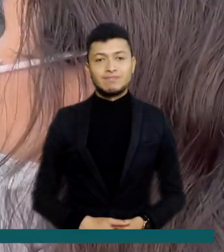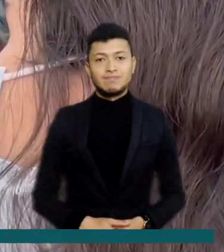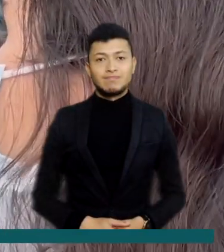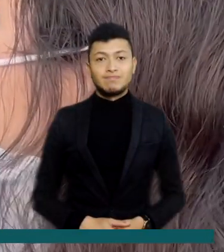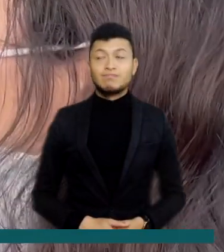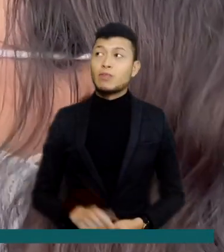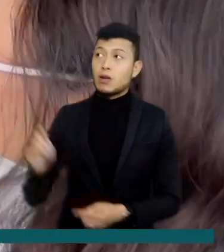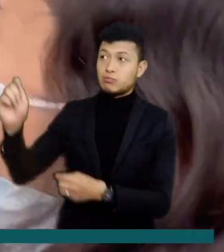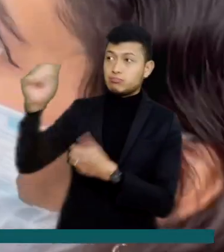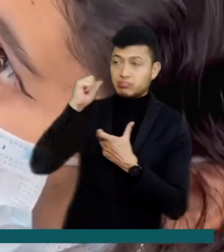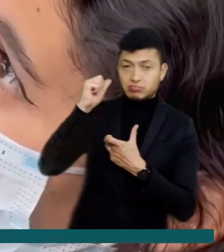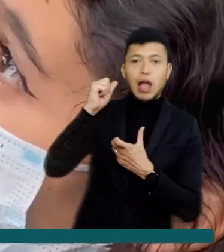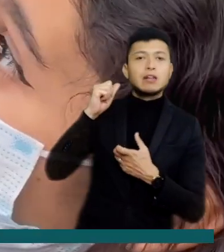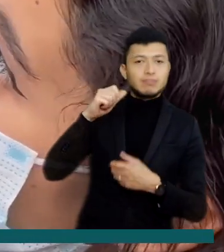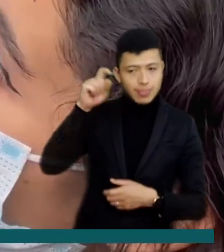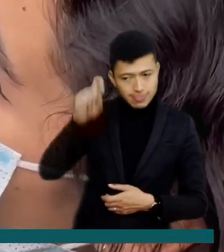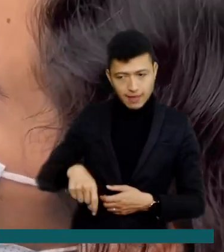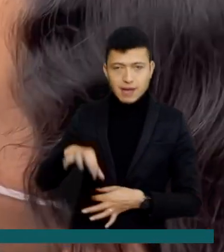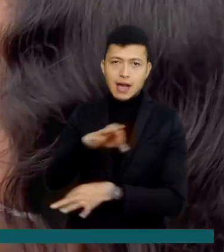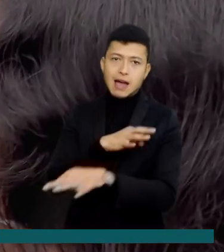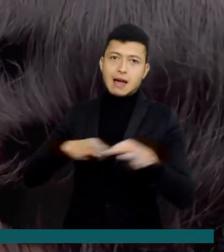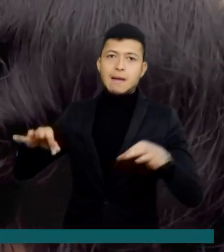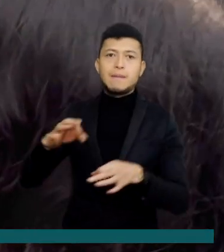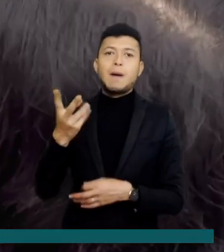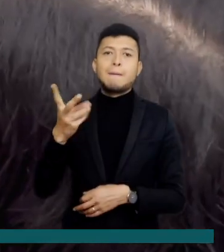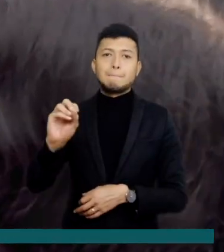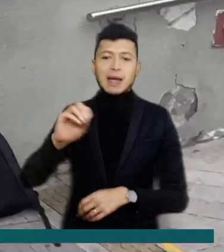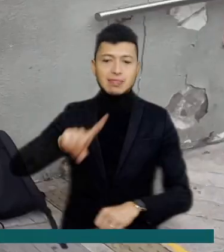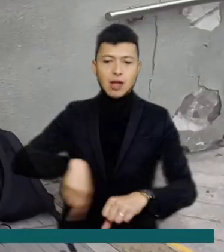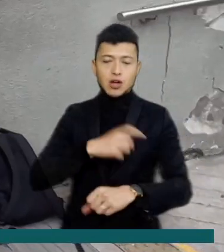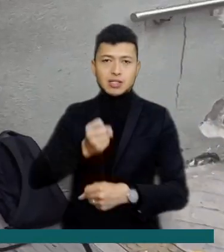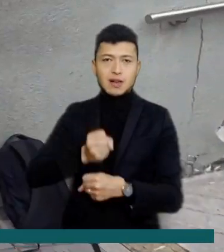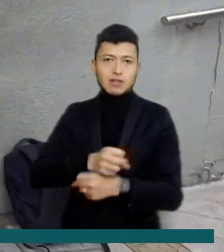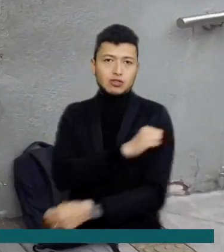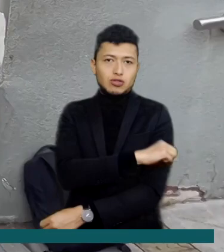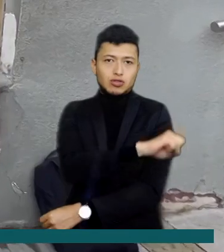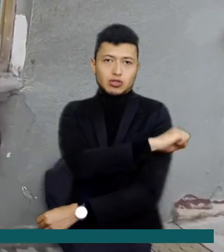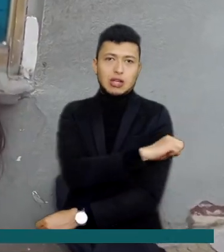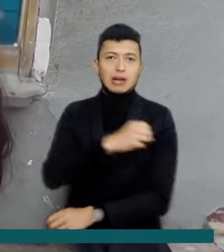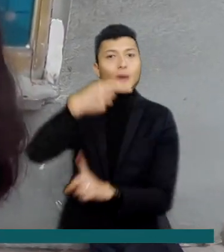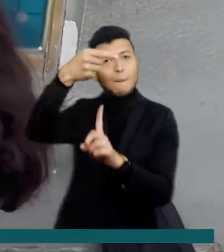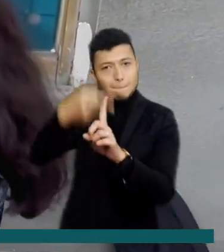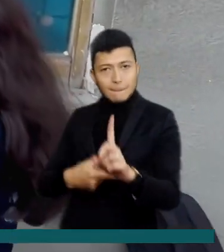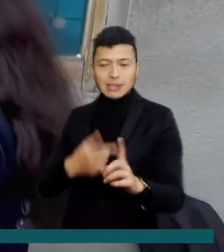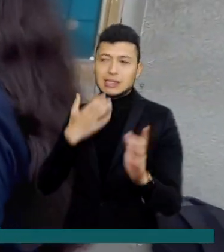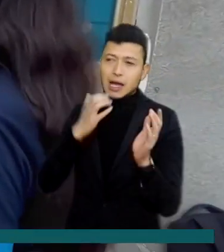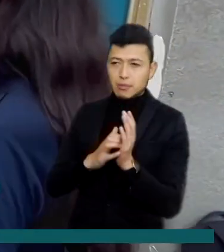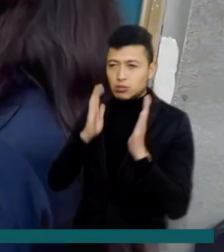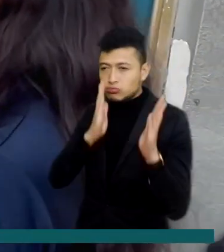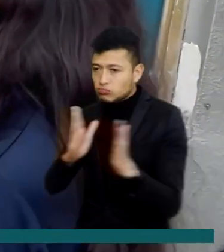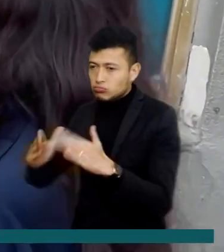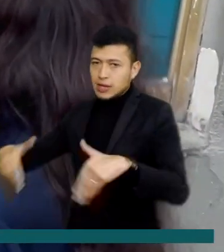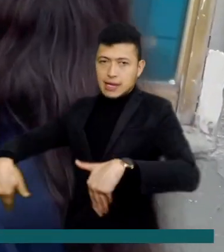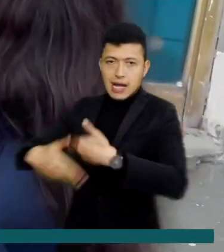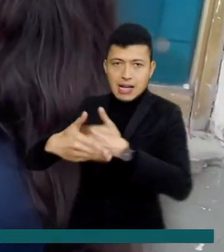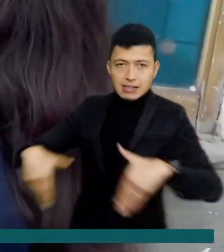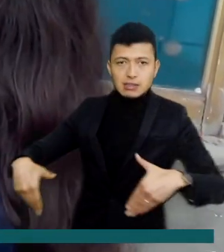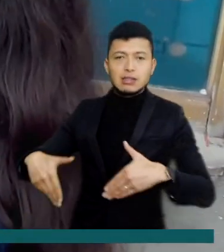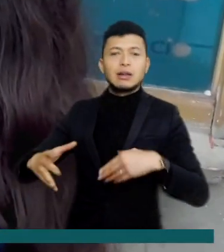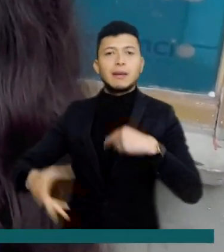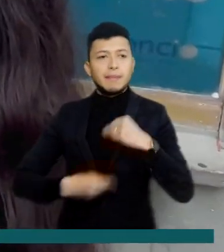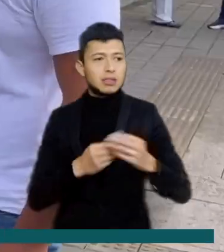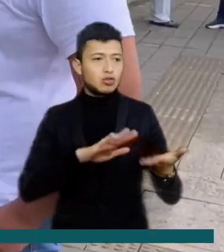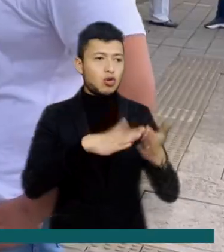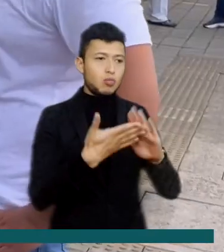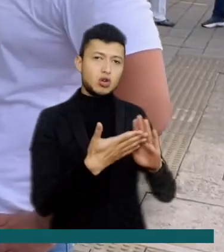beneficiados por el estímulo deberán contribuir con 20 horas de trabajo social al mes, como intervenciones en calle, sensibilizaciones a comunidades,